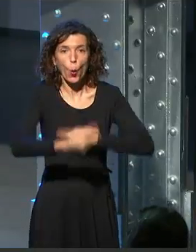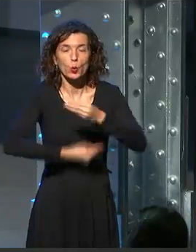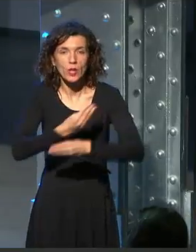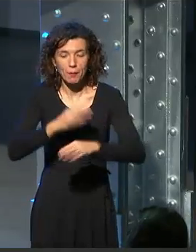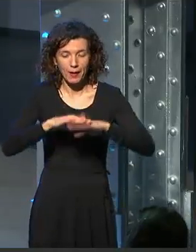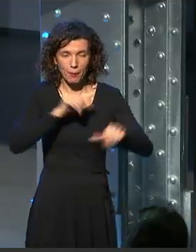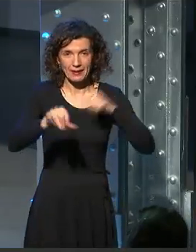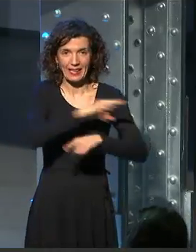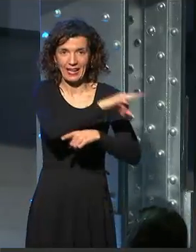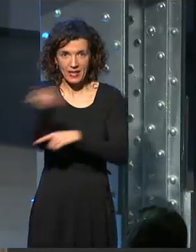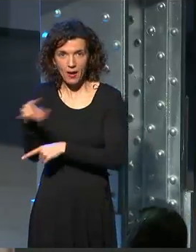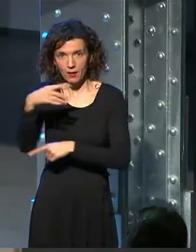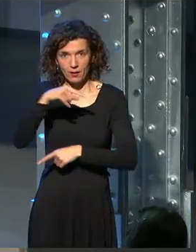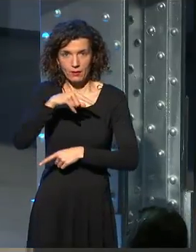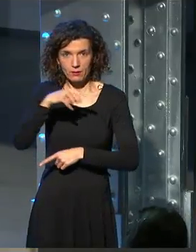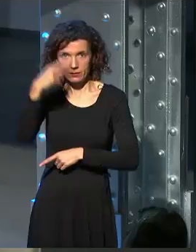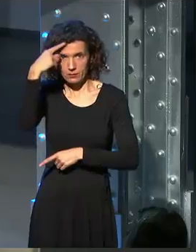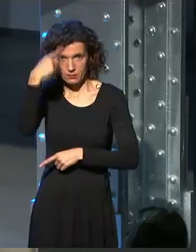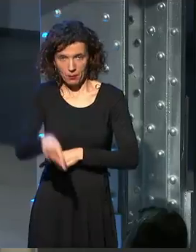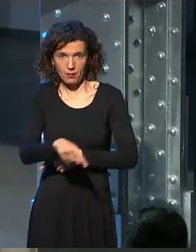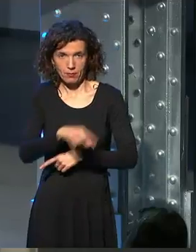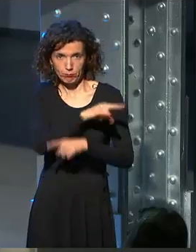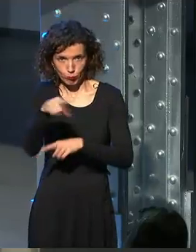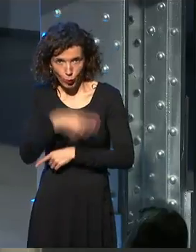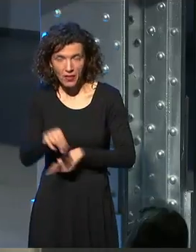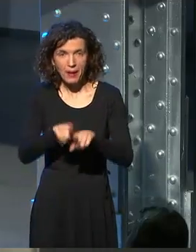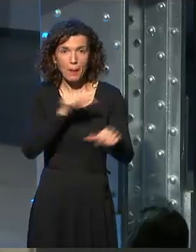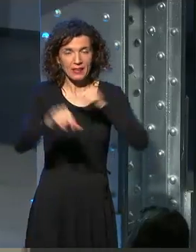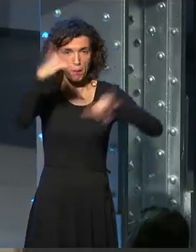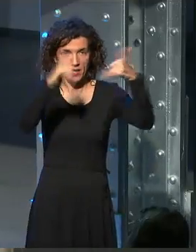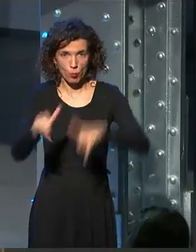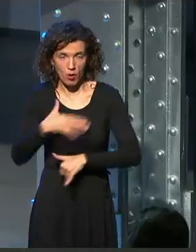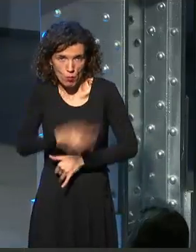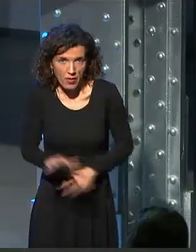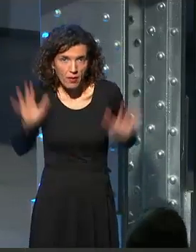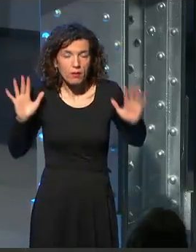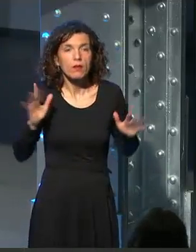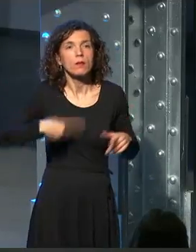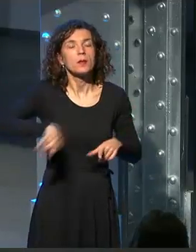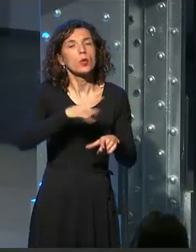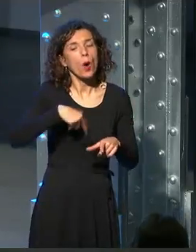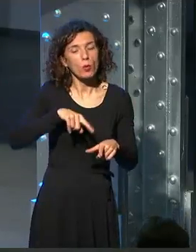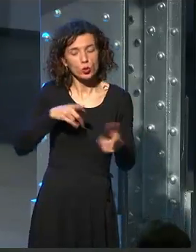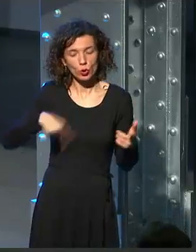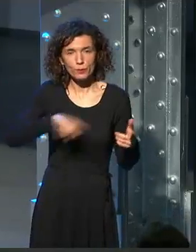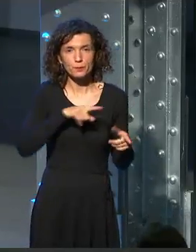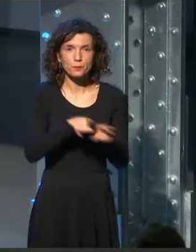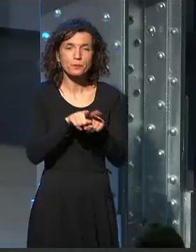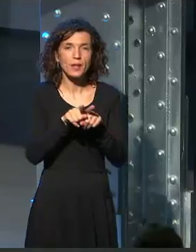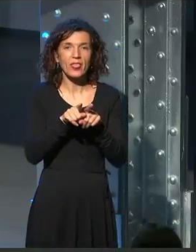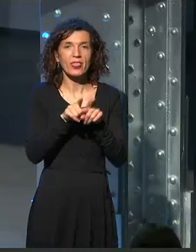para engañar conscientemente, es decir, para manipular. ¿No teméis un poco que también todos